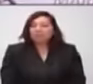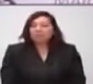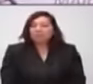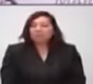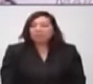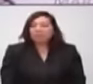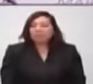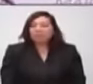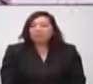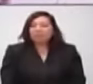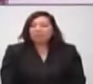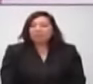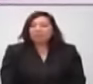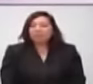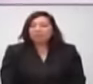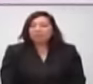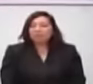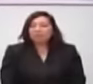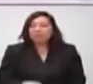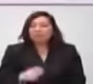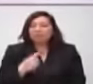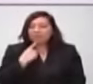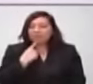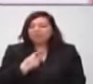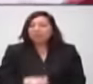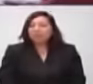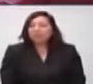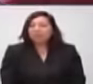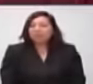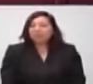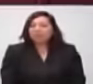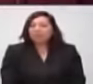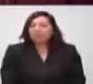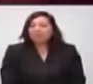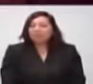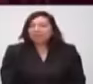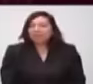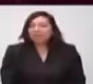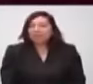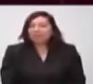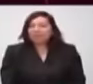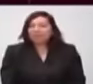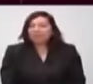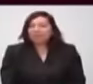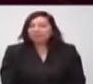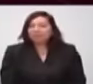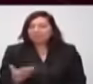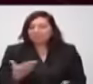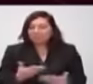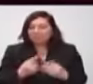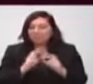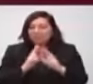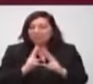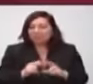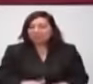el congresista Martorell ha sido aludido. Yo quisiera... No, disculpe usted. Disculpe, señor Martorell, si usted se siente aludido, yo le doy